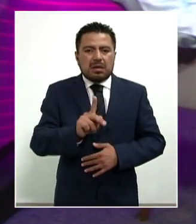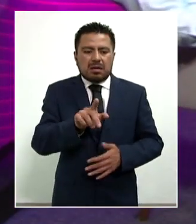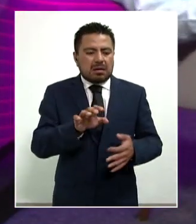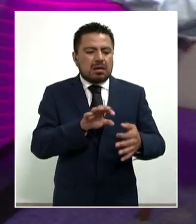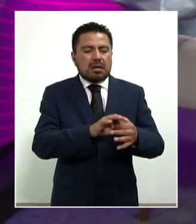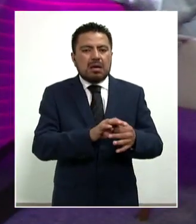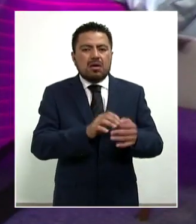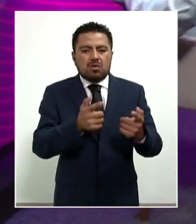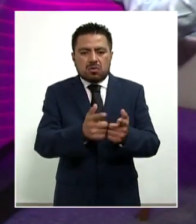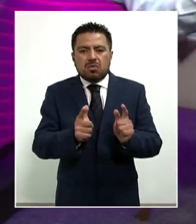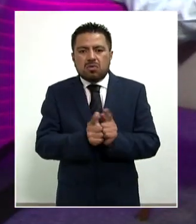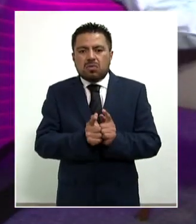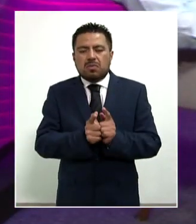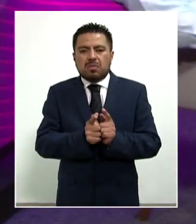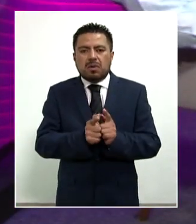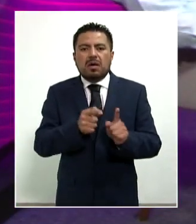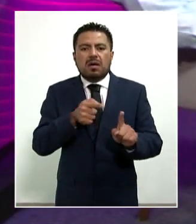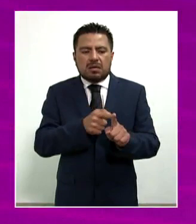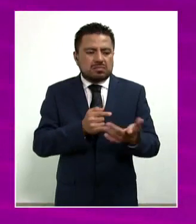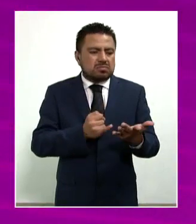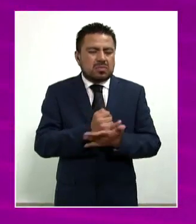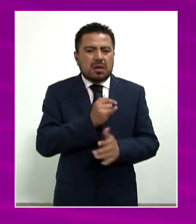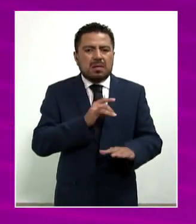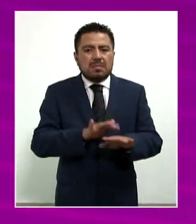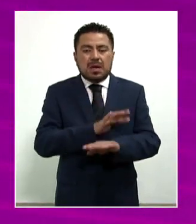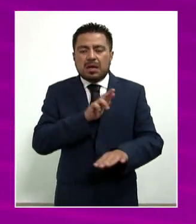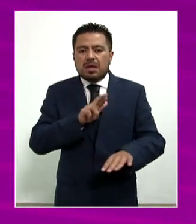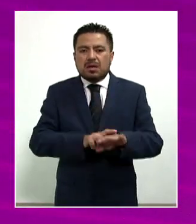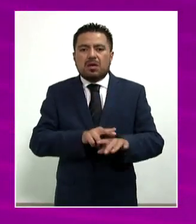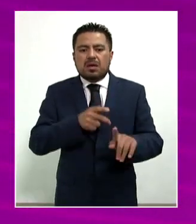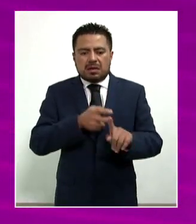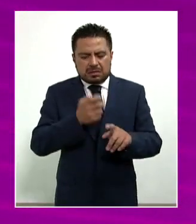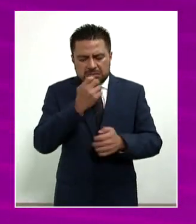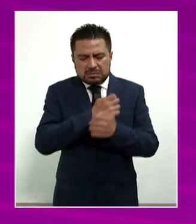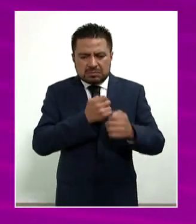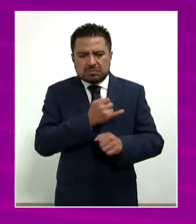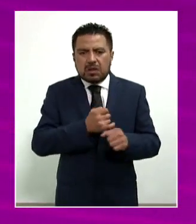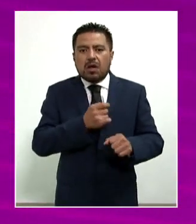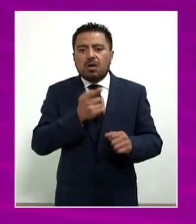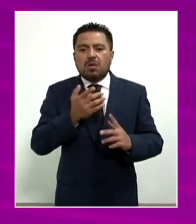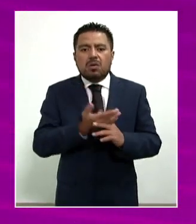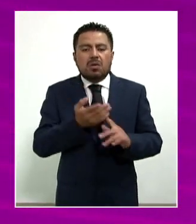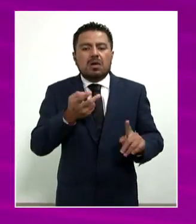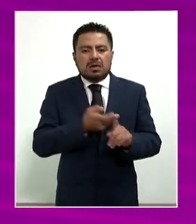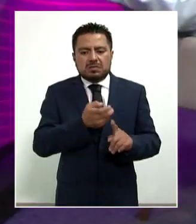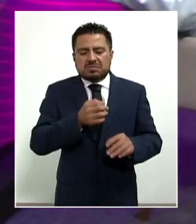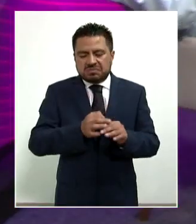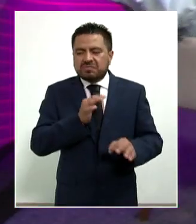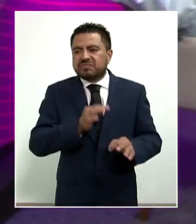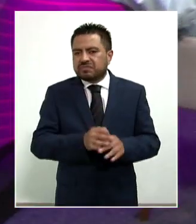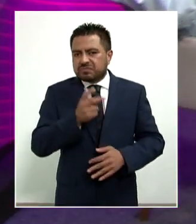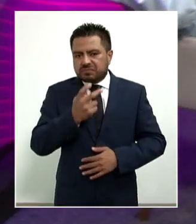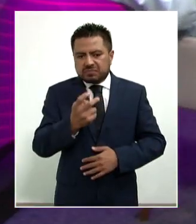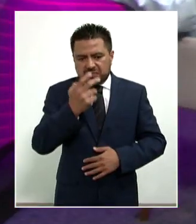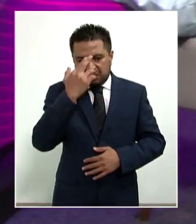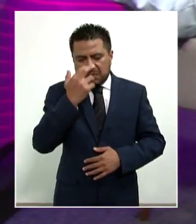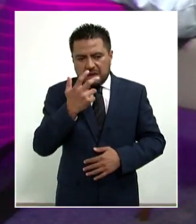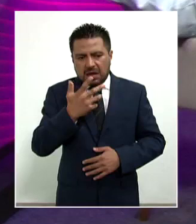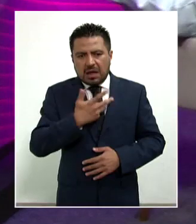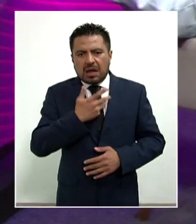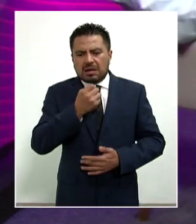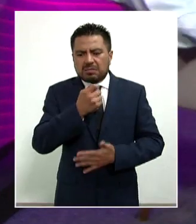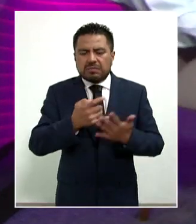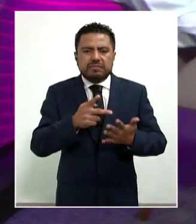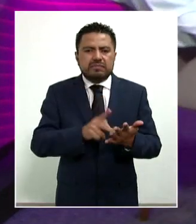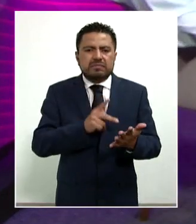perteneces a una etnia, la determinación es mucho mayor y eso está estudiado. Entonces, por un lado, ciertamente, en